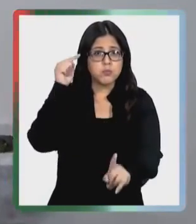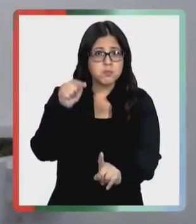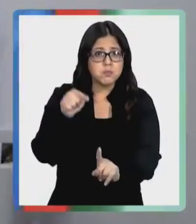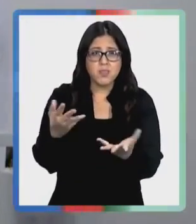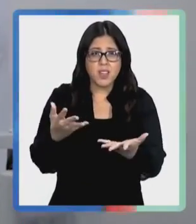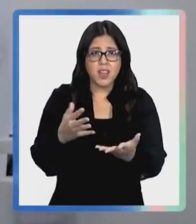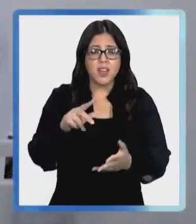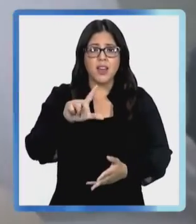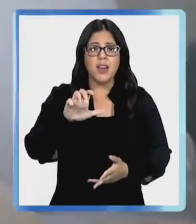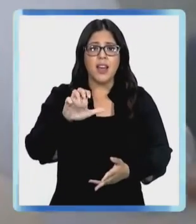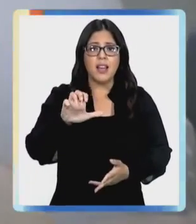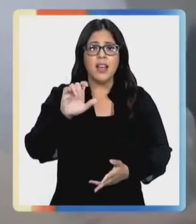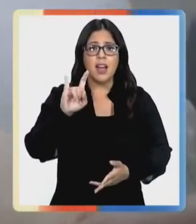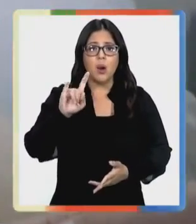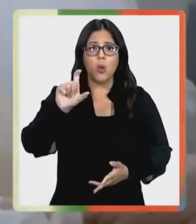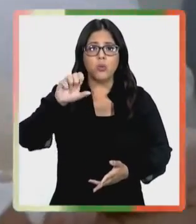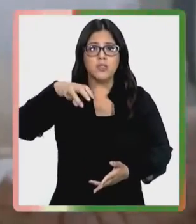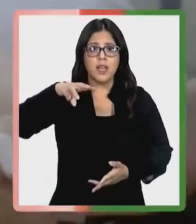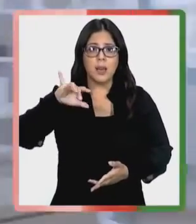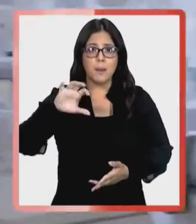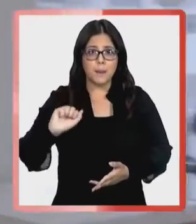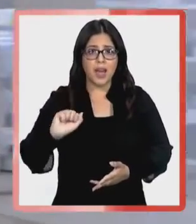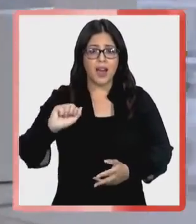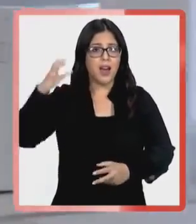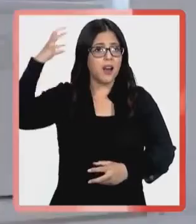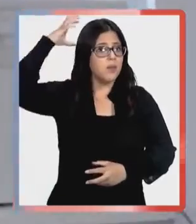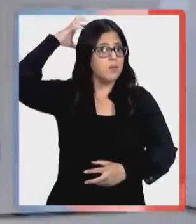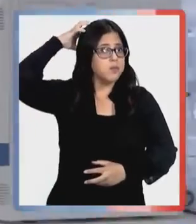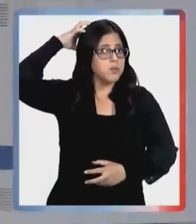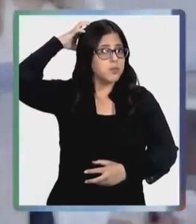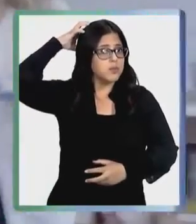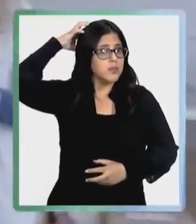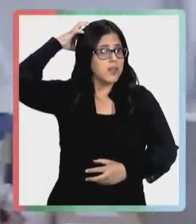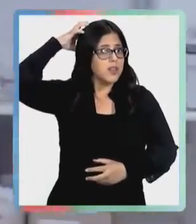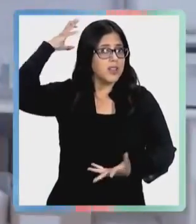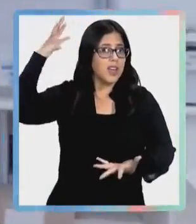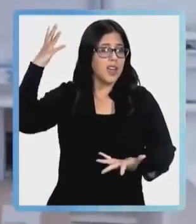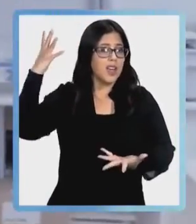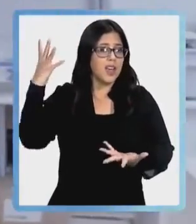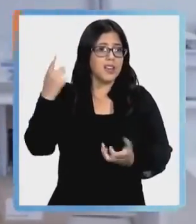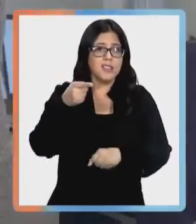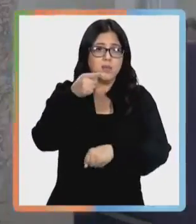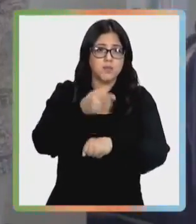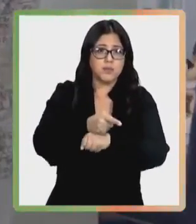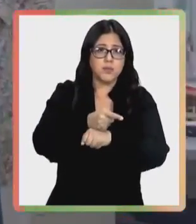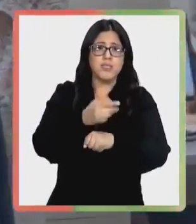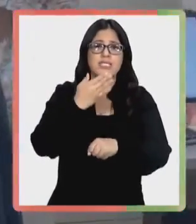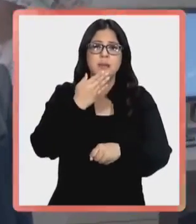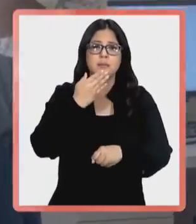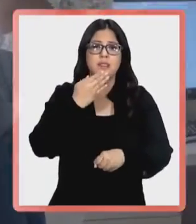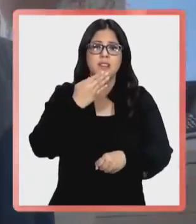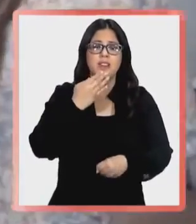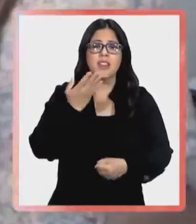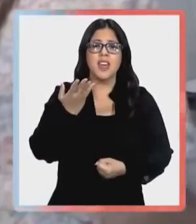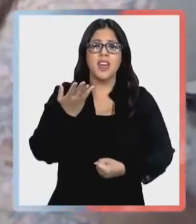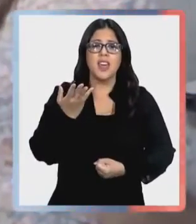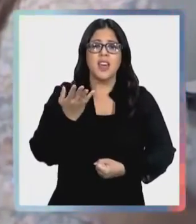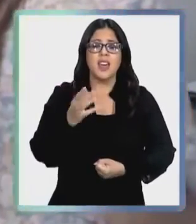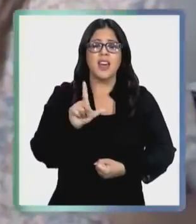son las leucemias, los tumores del sistema nervioso central y los linfomas. Esos son los que acaparan, ¿cierto?, la mayor cantidad